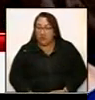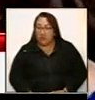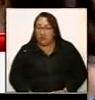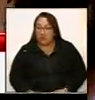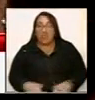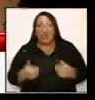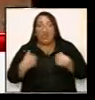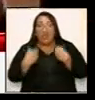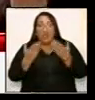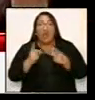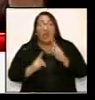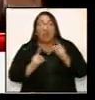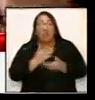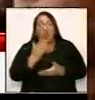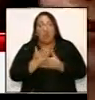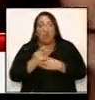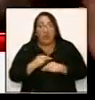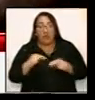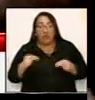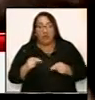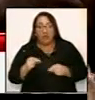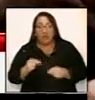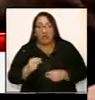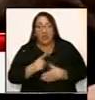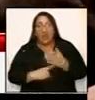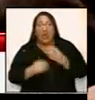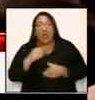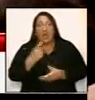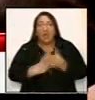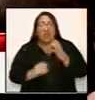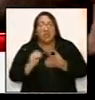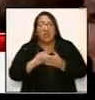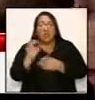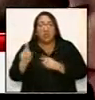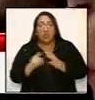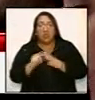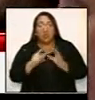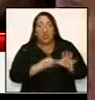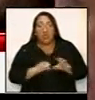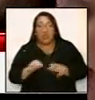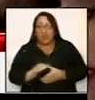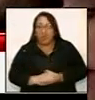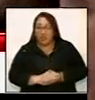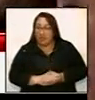de a alguna instancia de en qué estaban cifradas sus actividades.